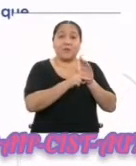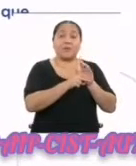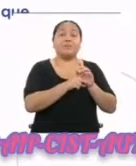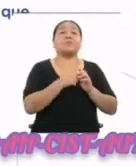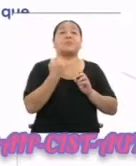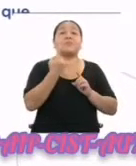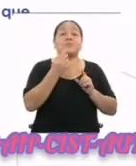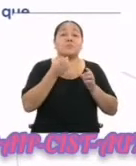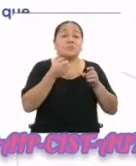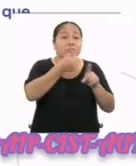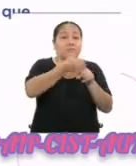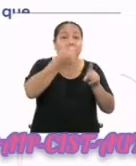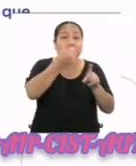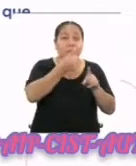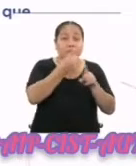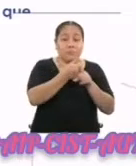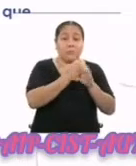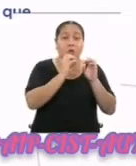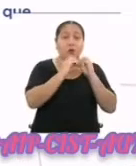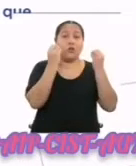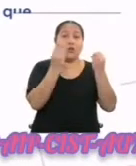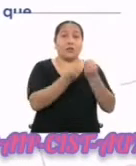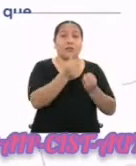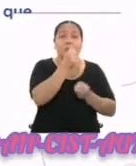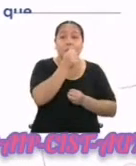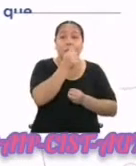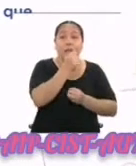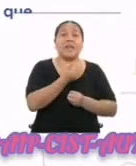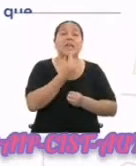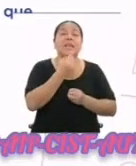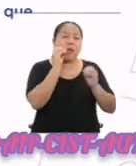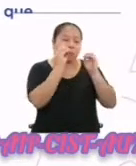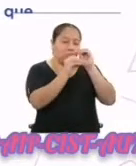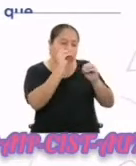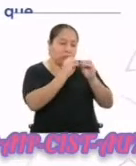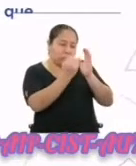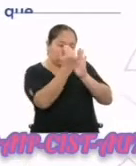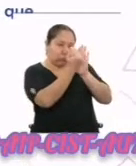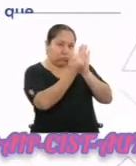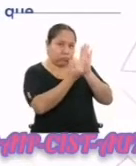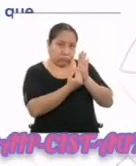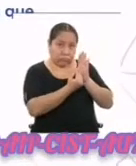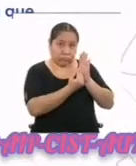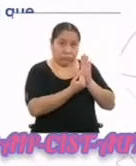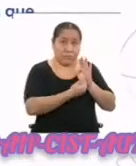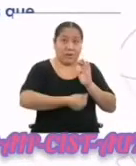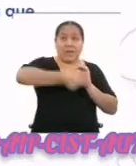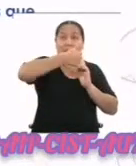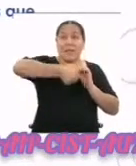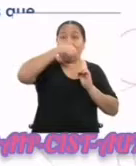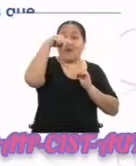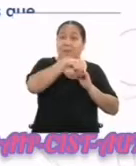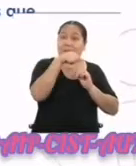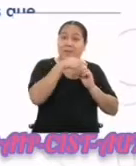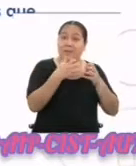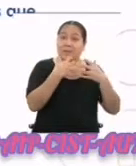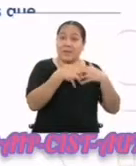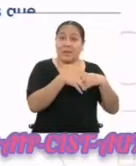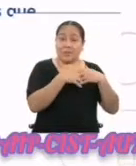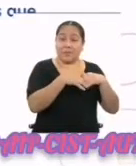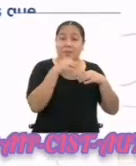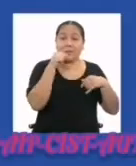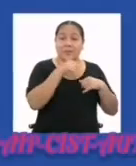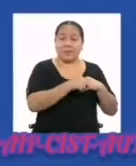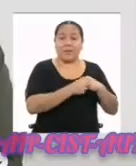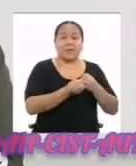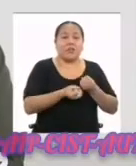privadas. Los elaboran los responsables de cada entidad y son comunicadas al público interesado